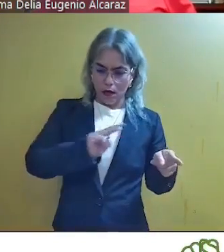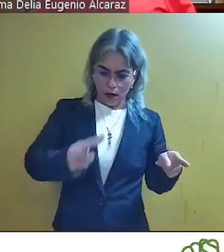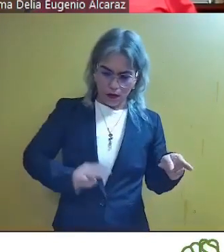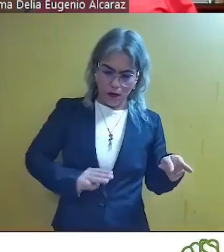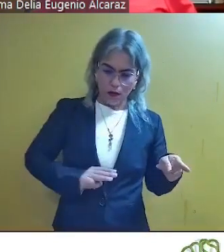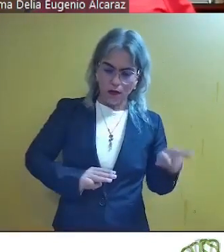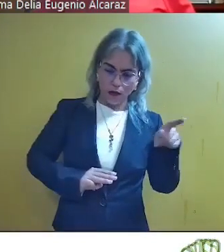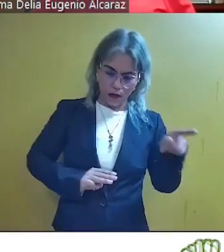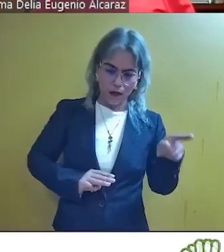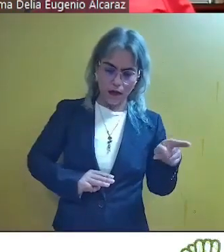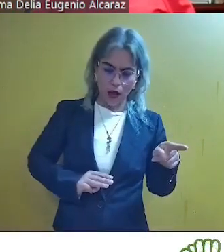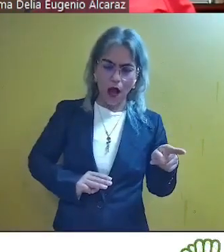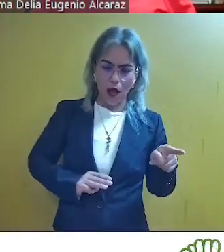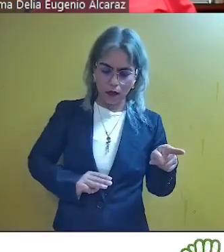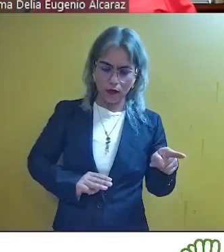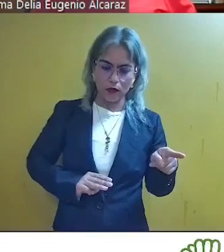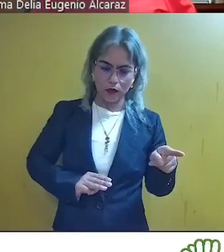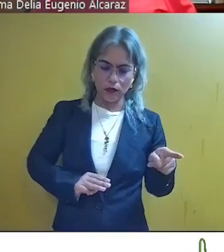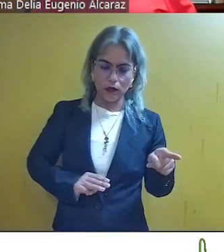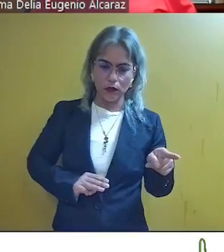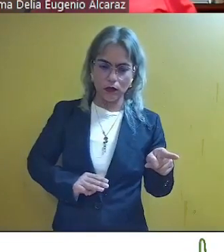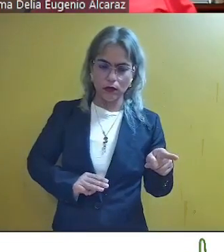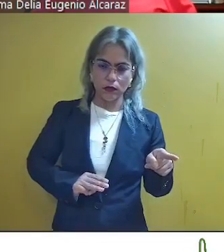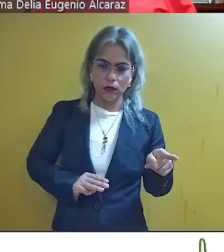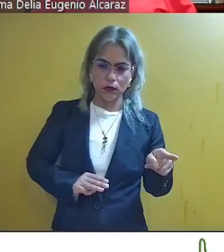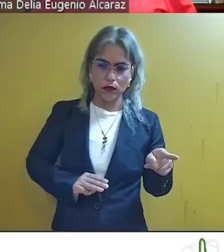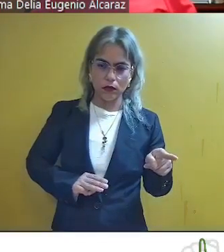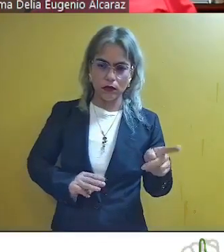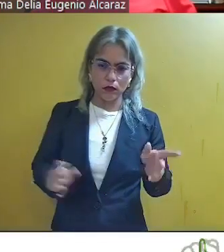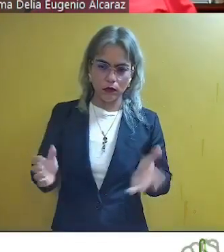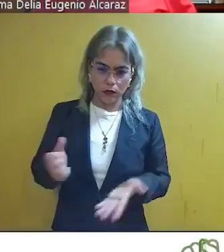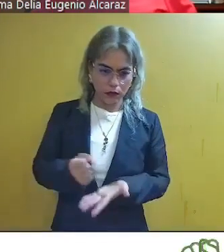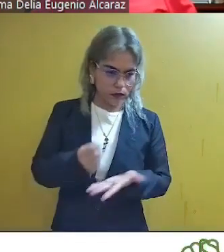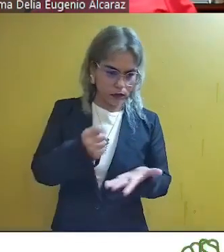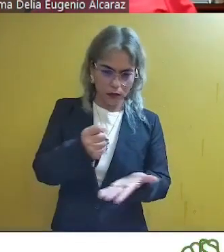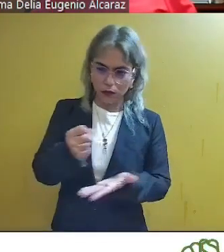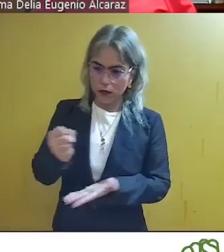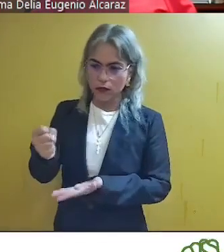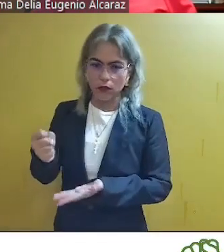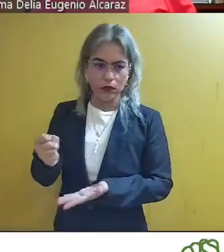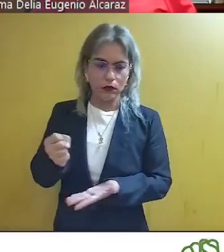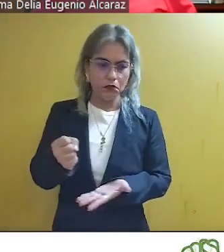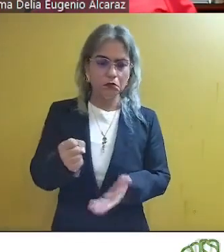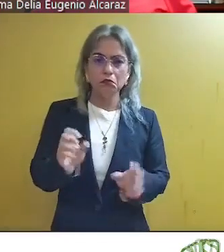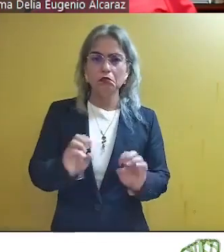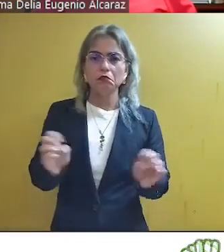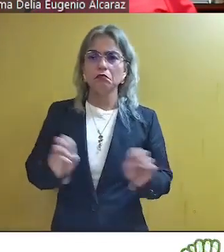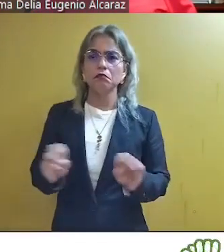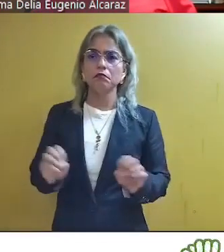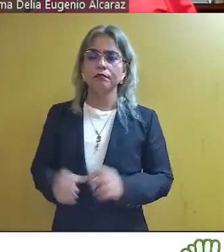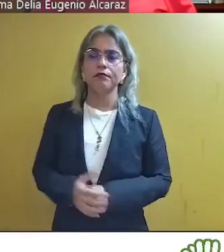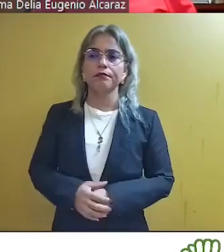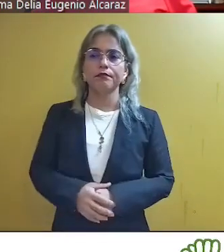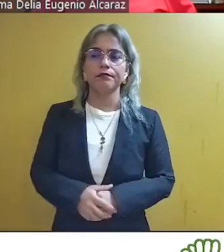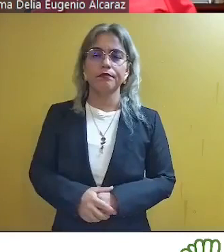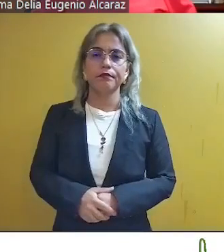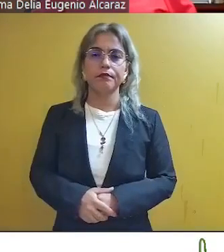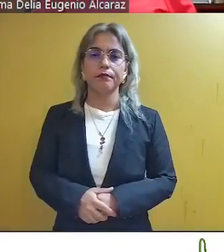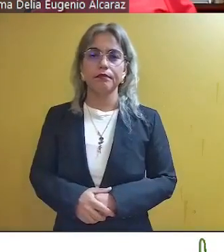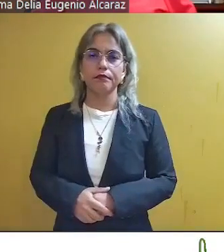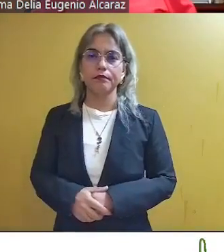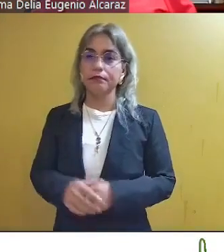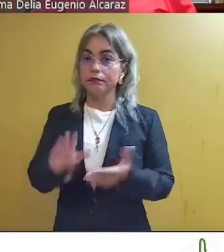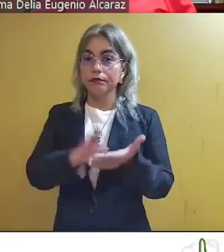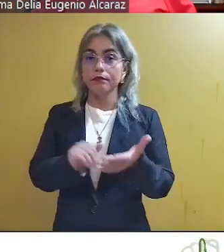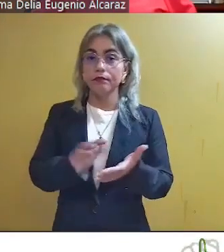fue presidenta, algún recurso propio. No existe evidencia